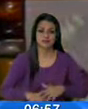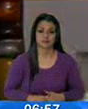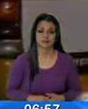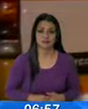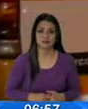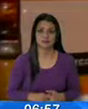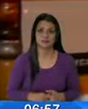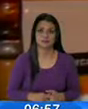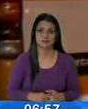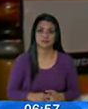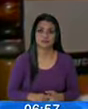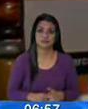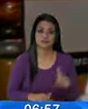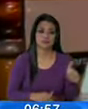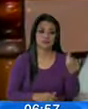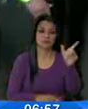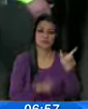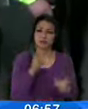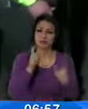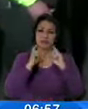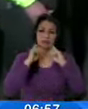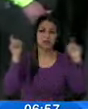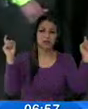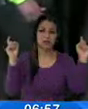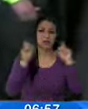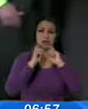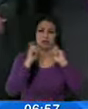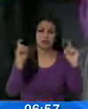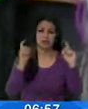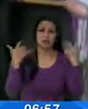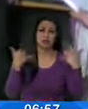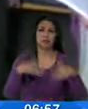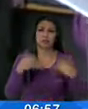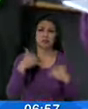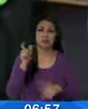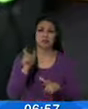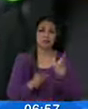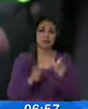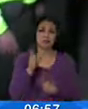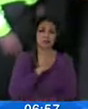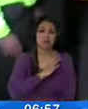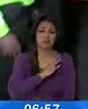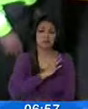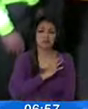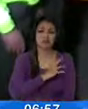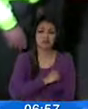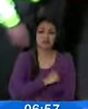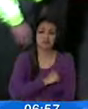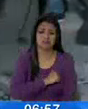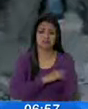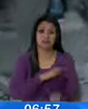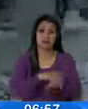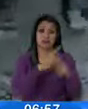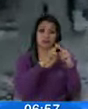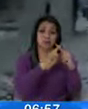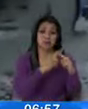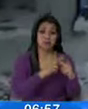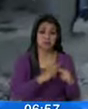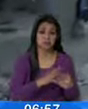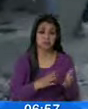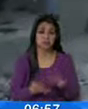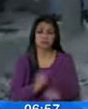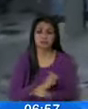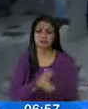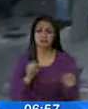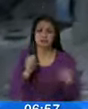Y lógicamente la gente nos pedía auxilio. El drama rompió en llanto cuando familiares leían la lista de pasajeros. Personal policial realizó